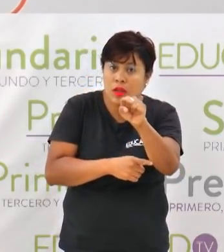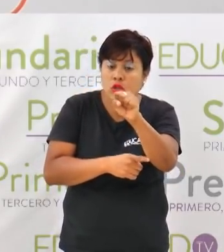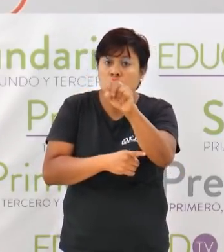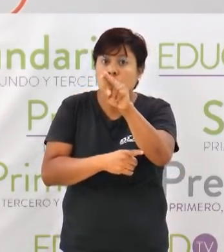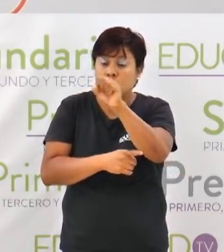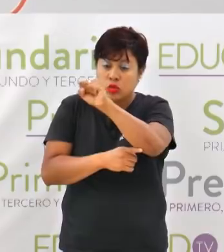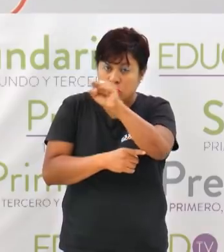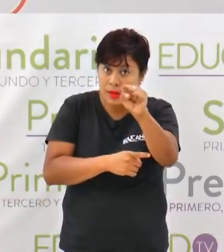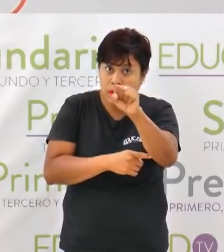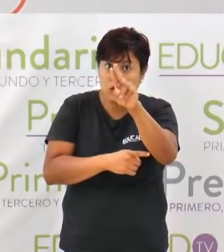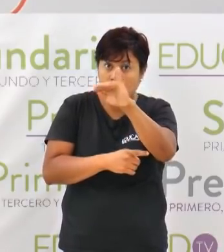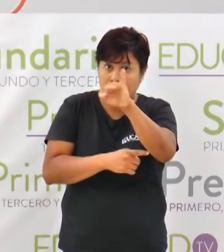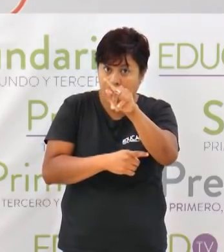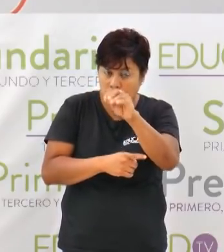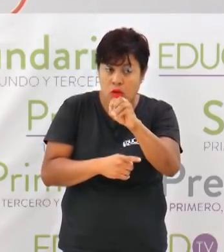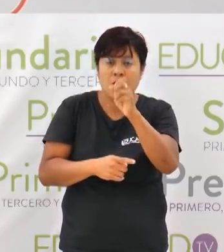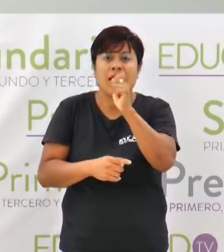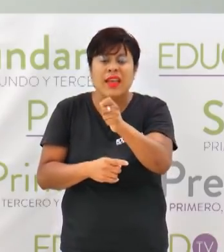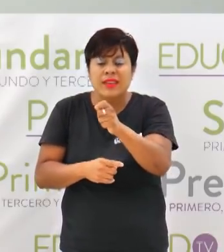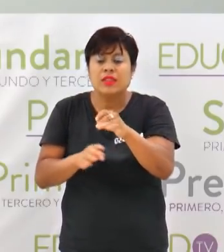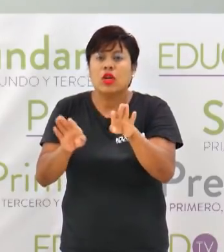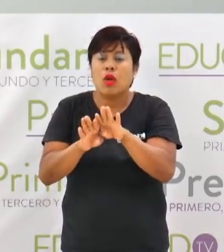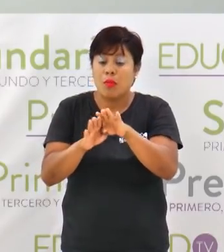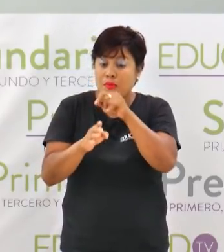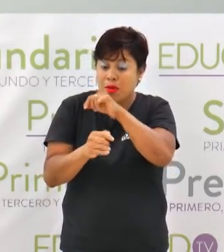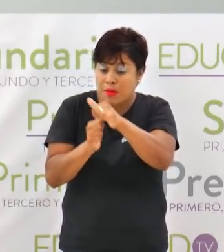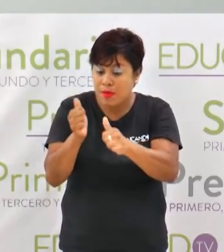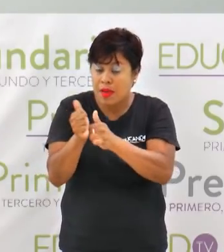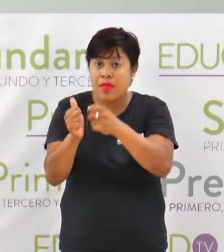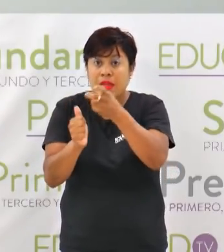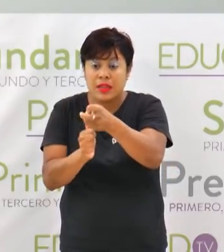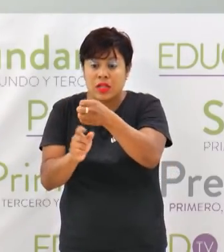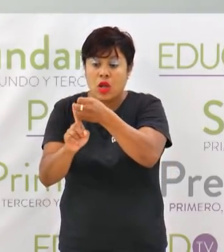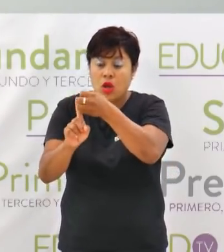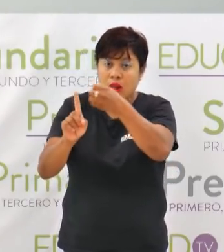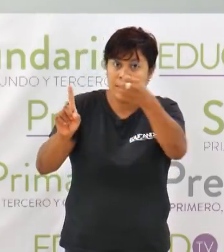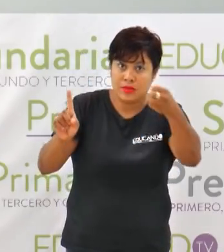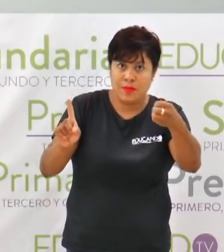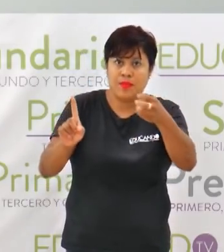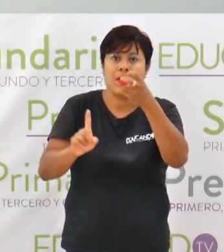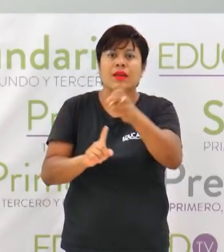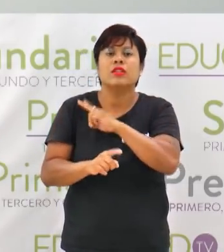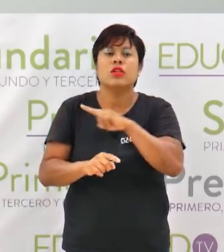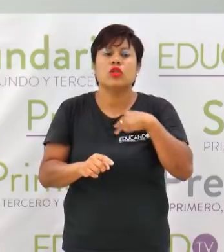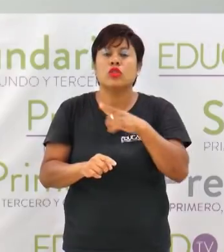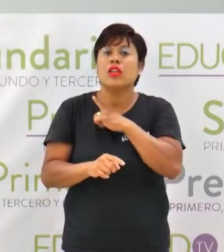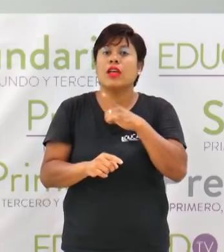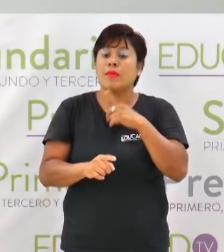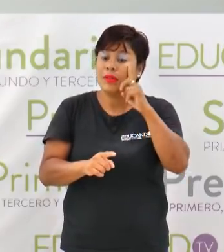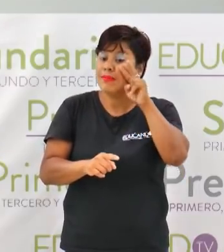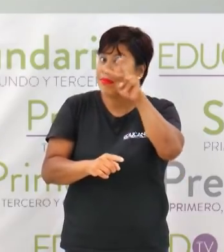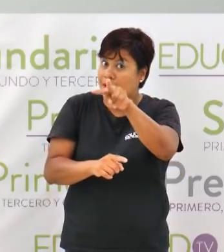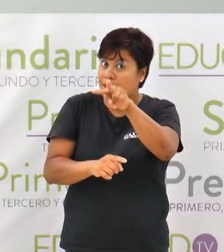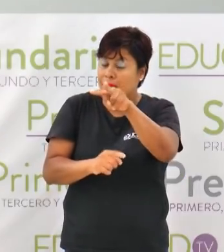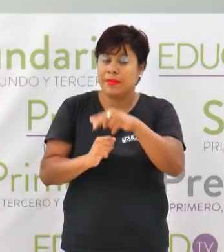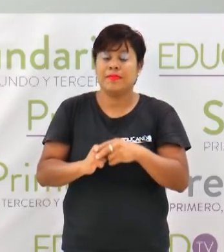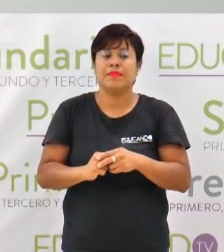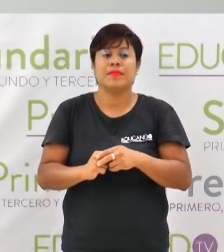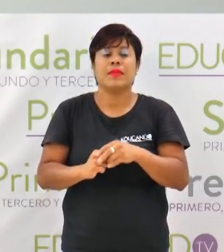del sujeto, ¿bien? El sujeto que es parte de la oración y que tenemos que